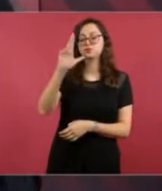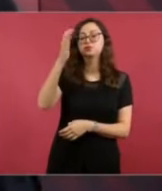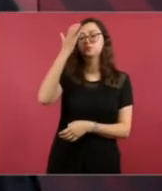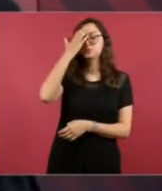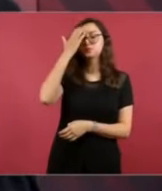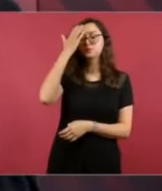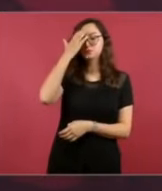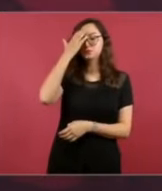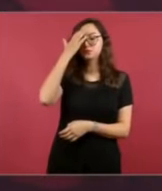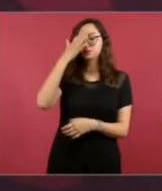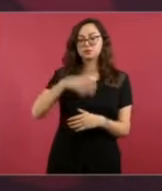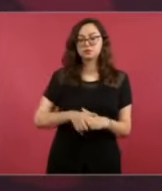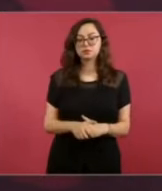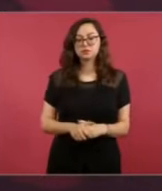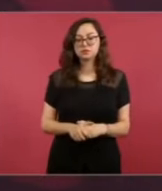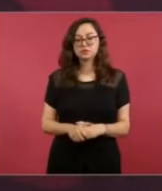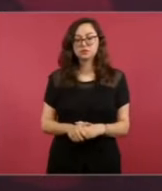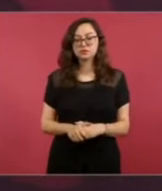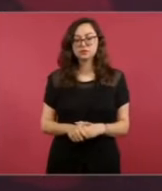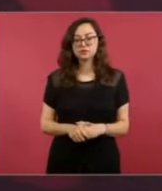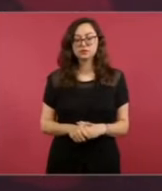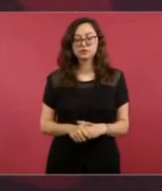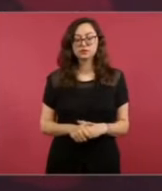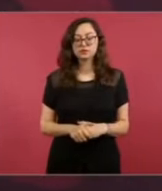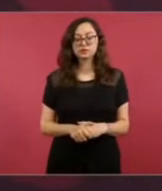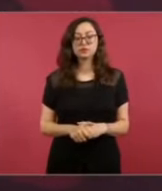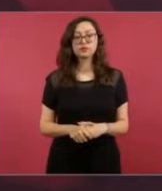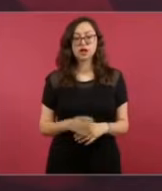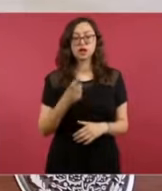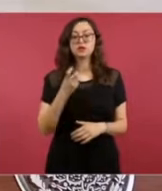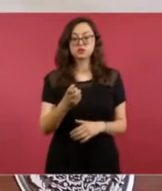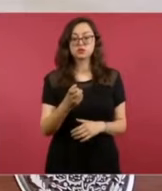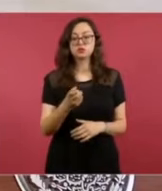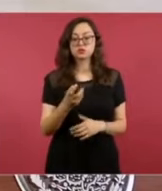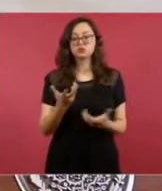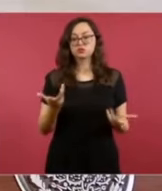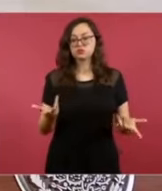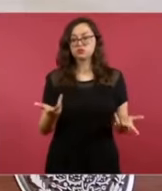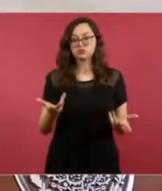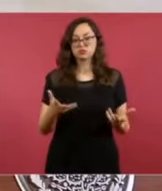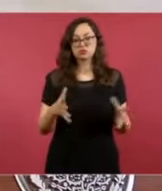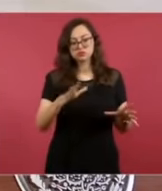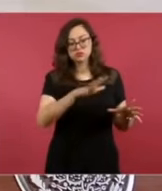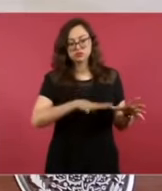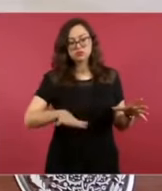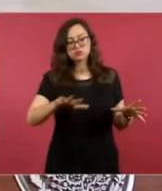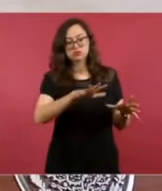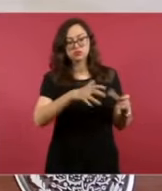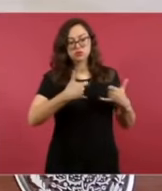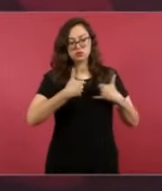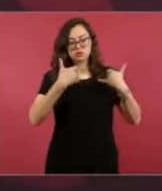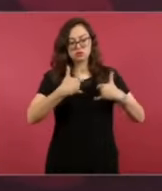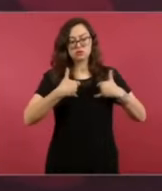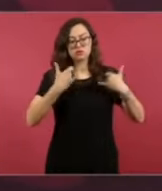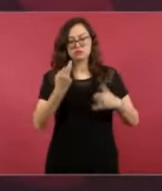porque así vamos a hacerle justicia